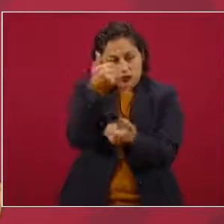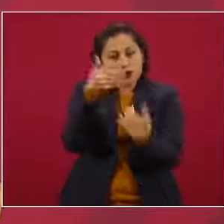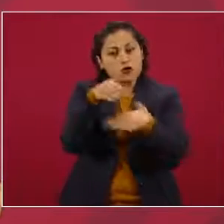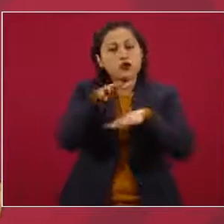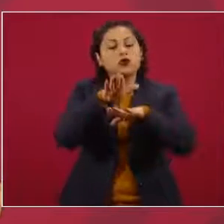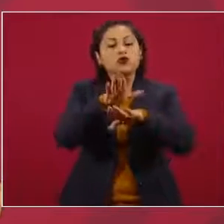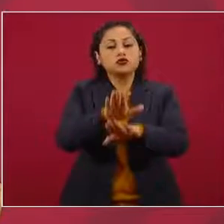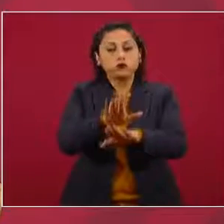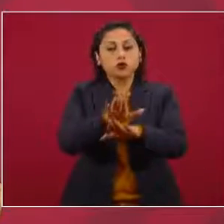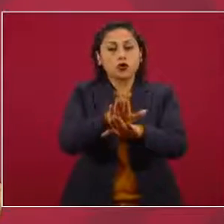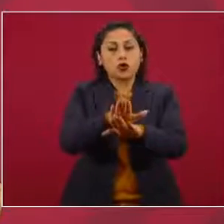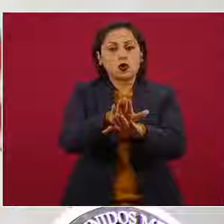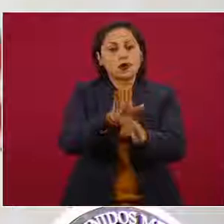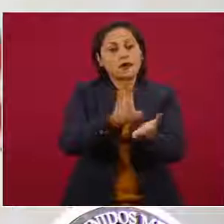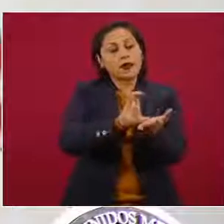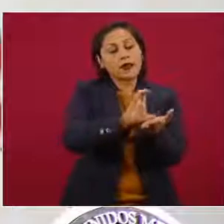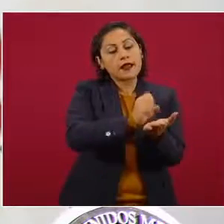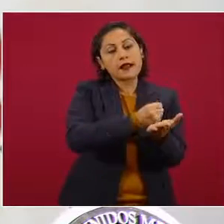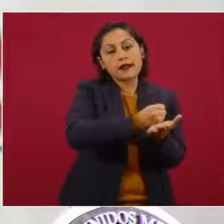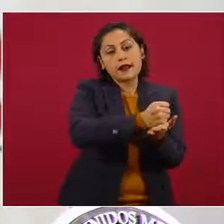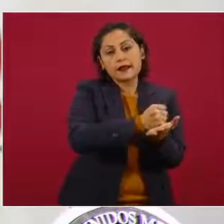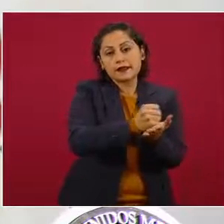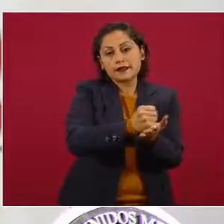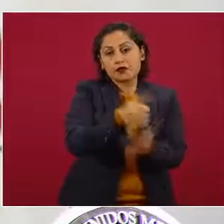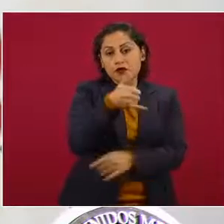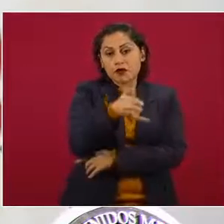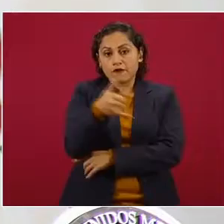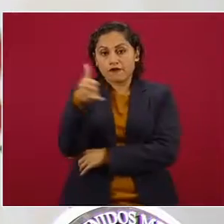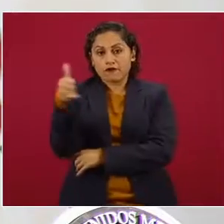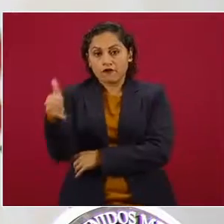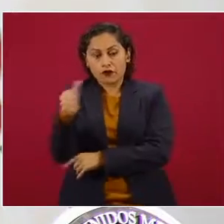se entreguen directo al trabajador.